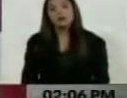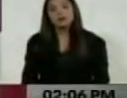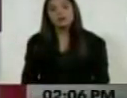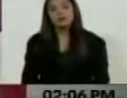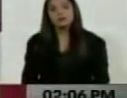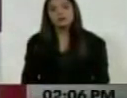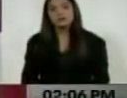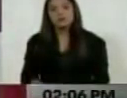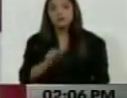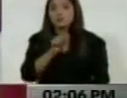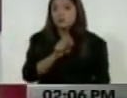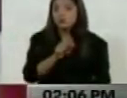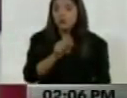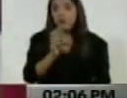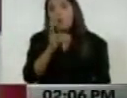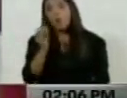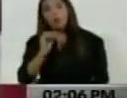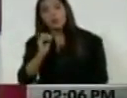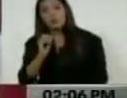to be.